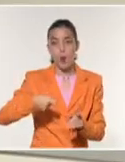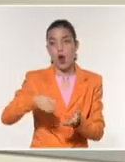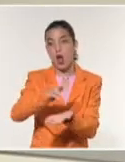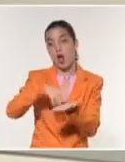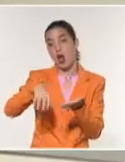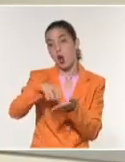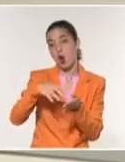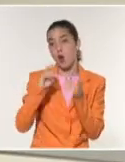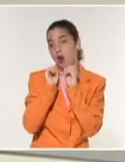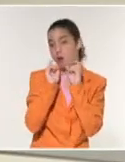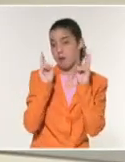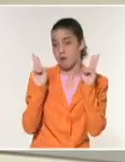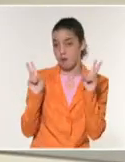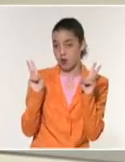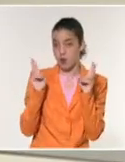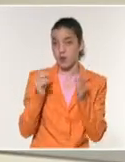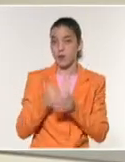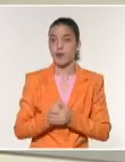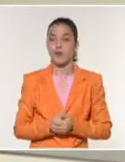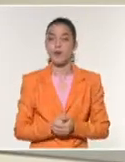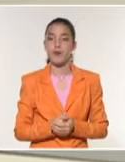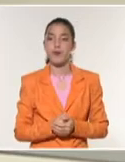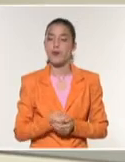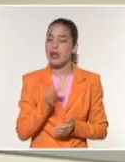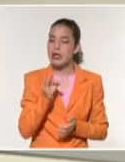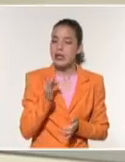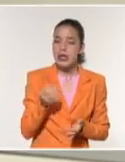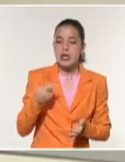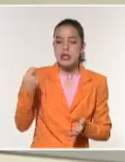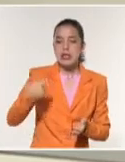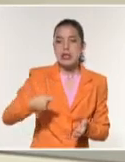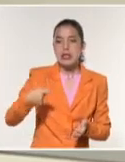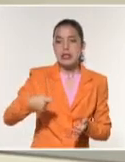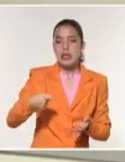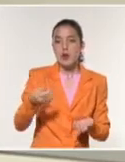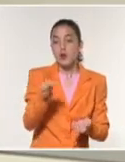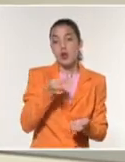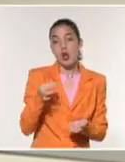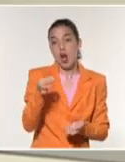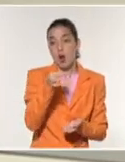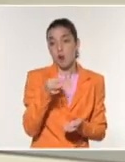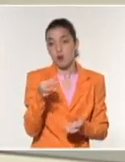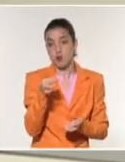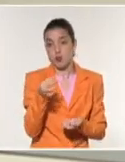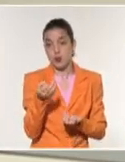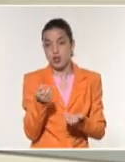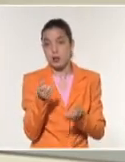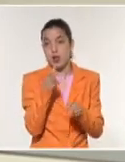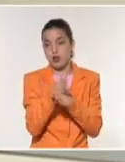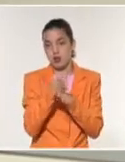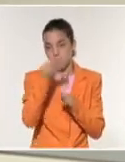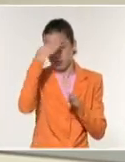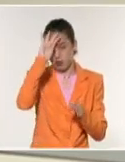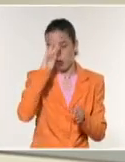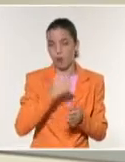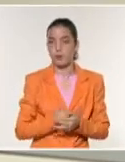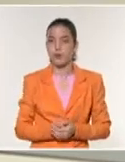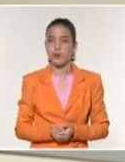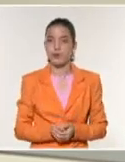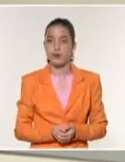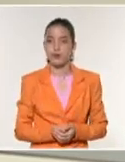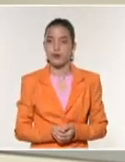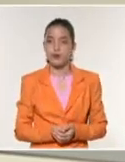el Tribunal Municipal de Santiago de Cuba. No asistió el día 28 y